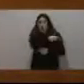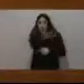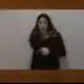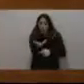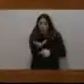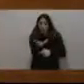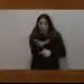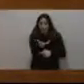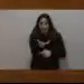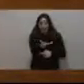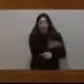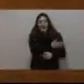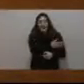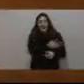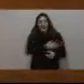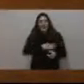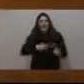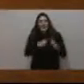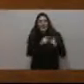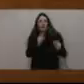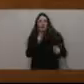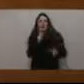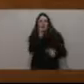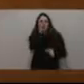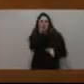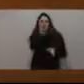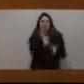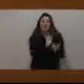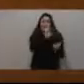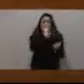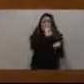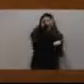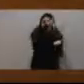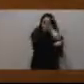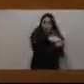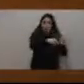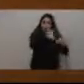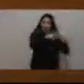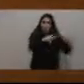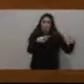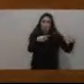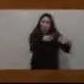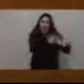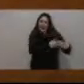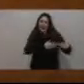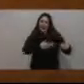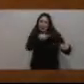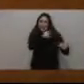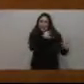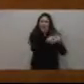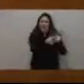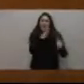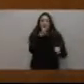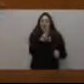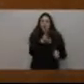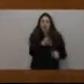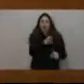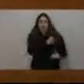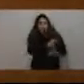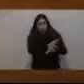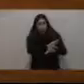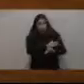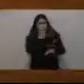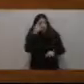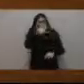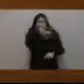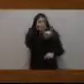empeñado en encastigar a Asturias y dejarlas sin planta de la gasificación, digan al final por qué. Señor consejero, no sé si consiguió alguno de